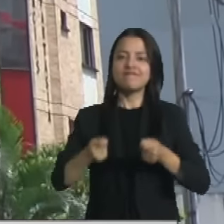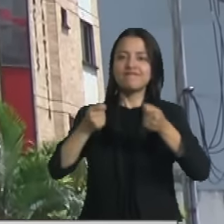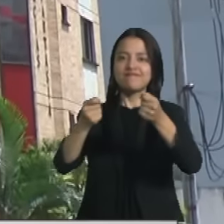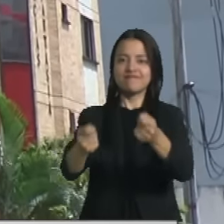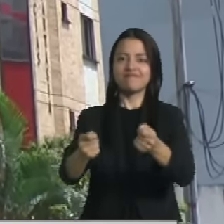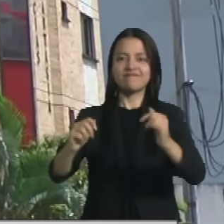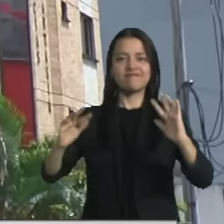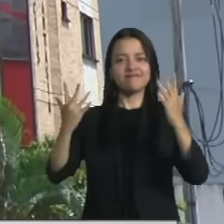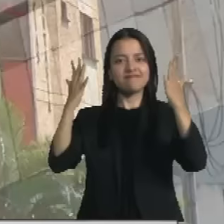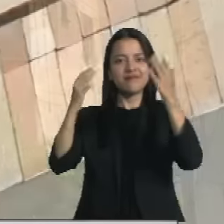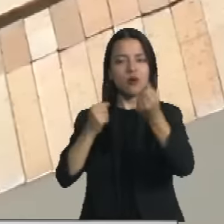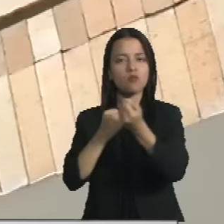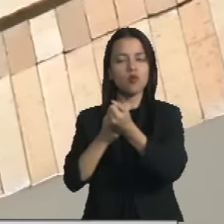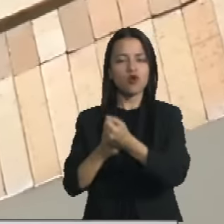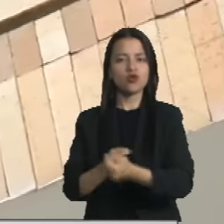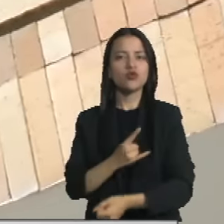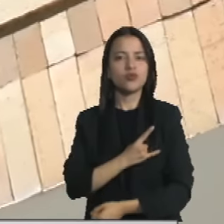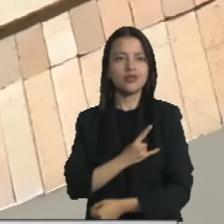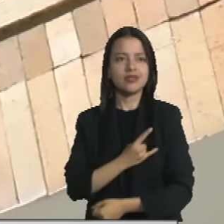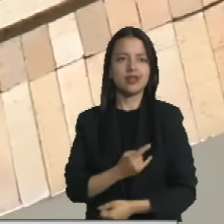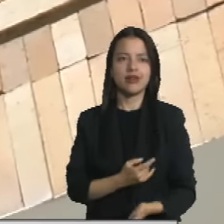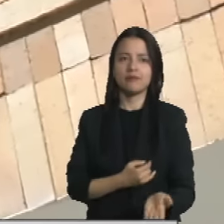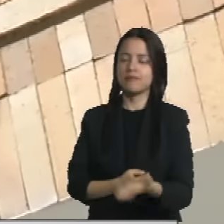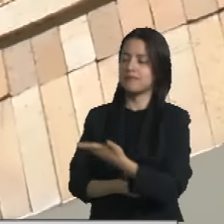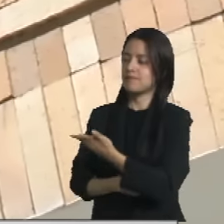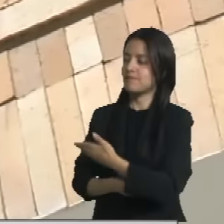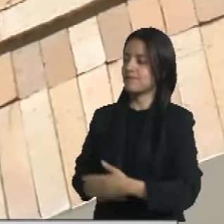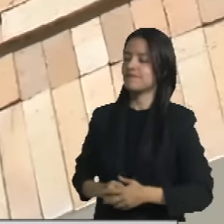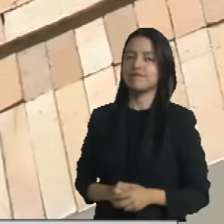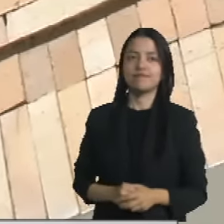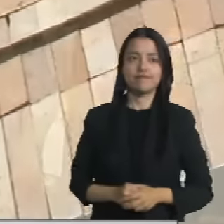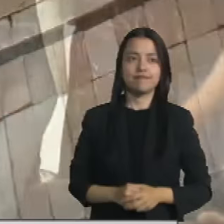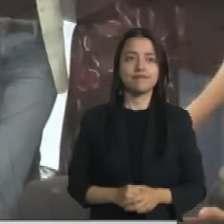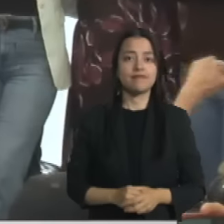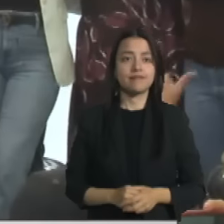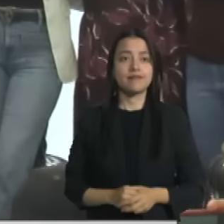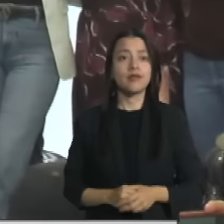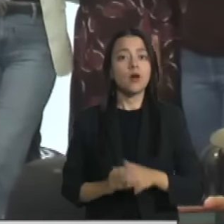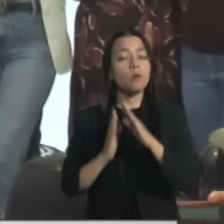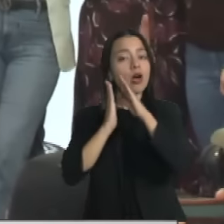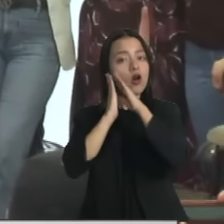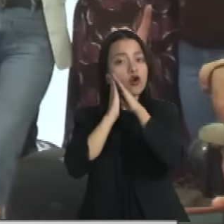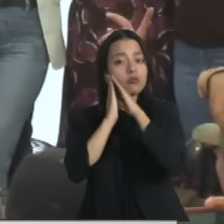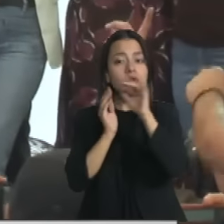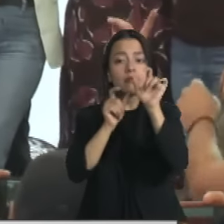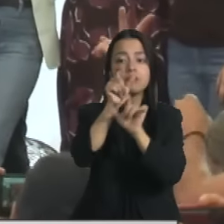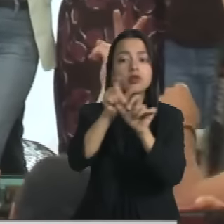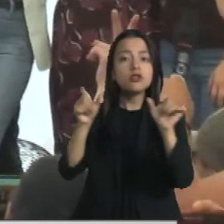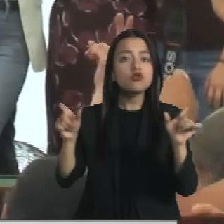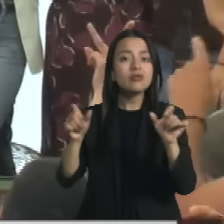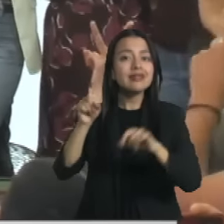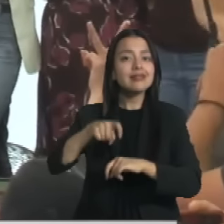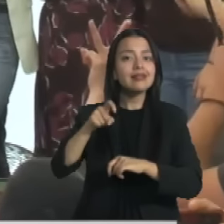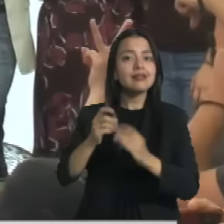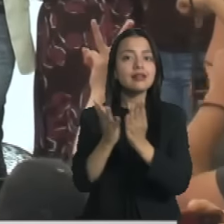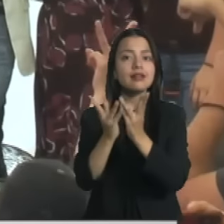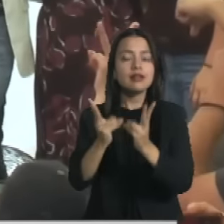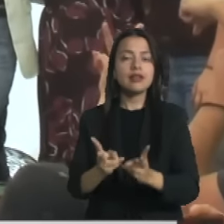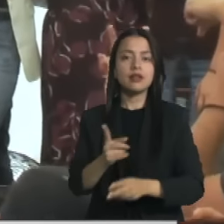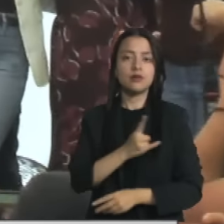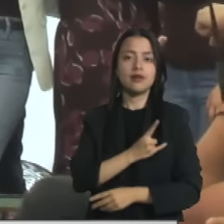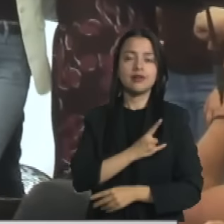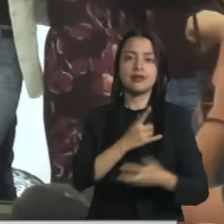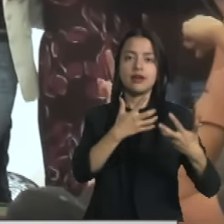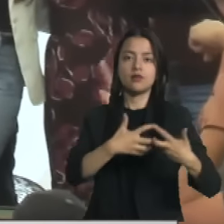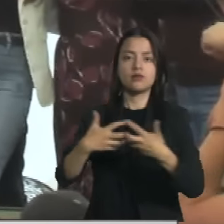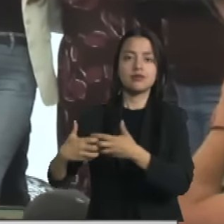bonita, otrora motel, pasaron por extinción de dominio a ser la casa de más de 100 estudiantes de la Universidad Industrial de Santander.